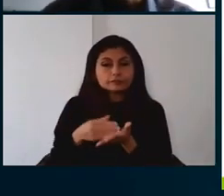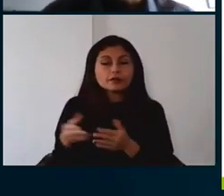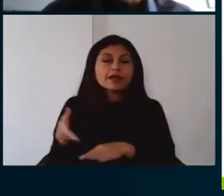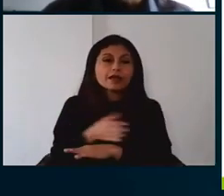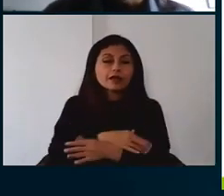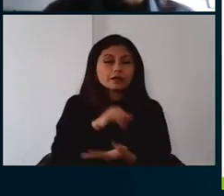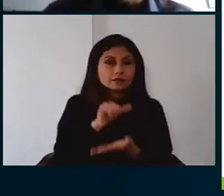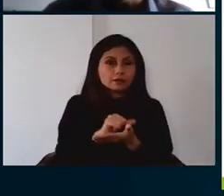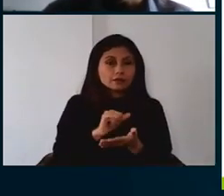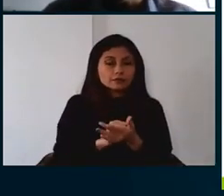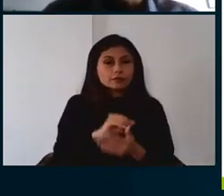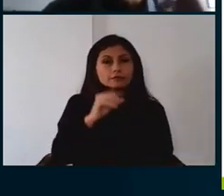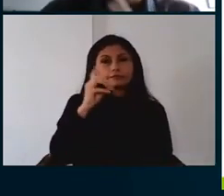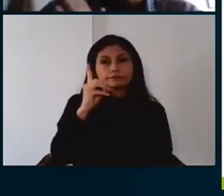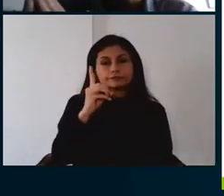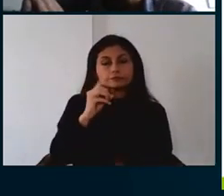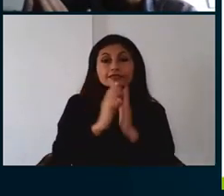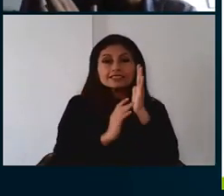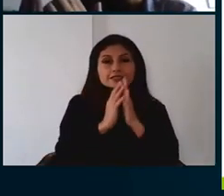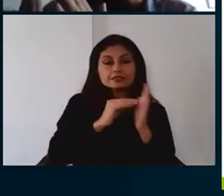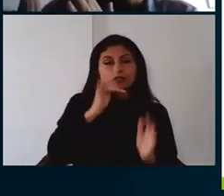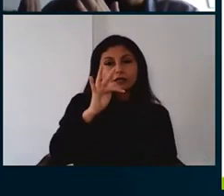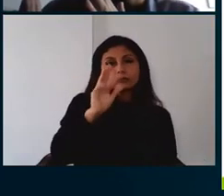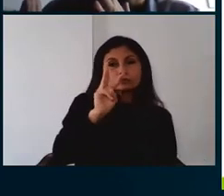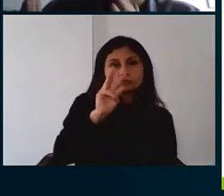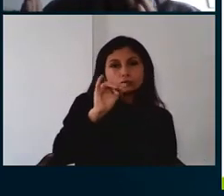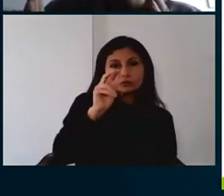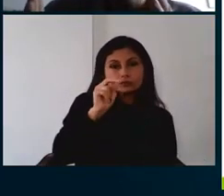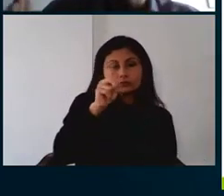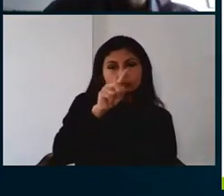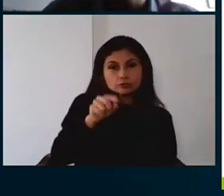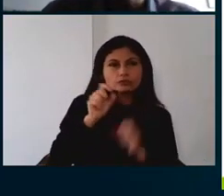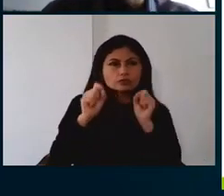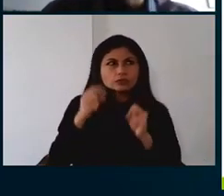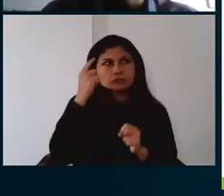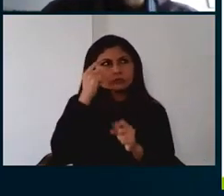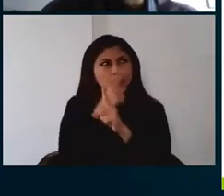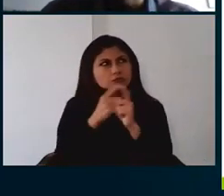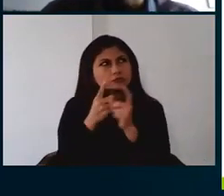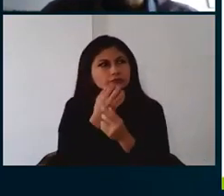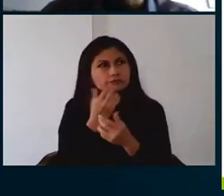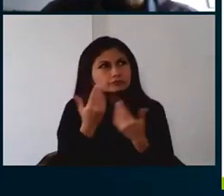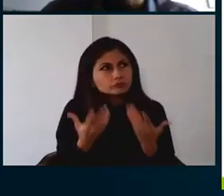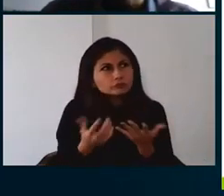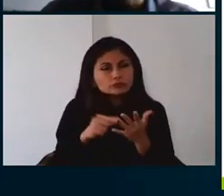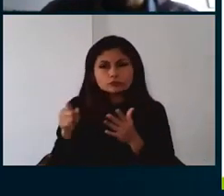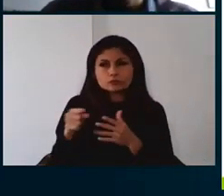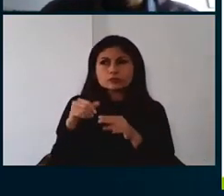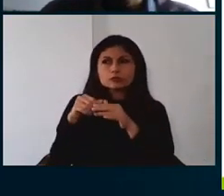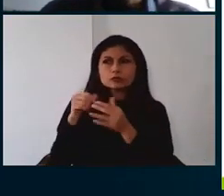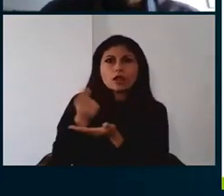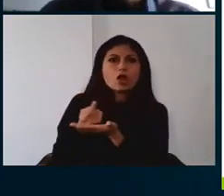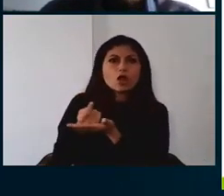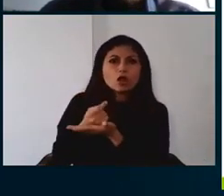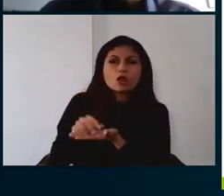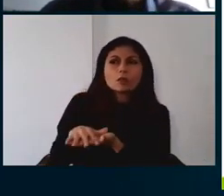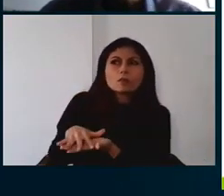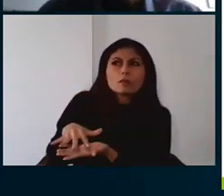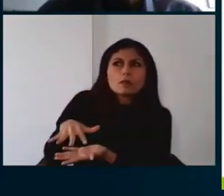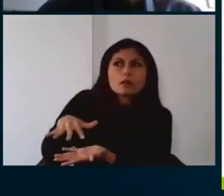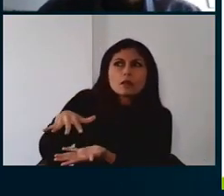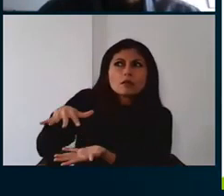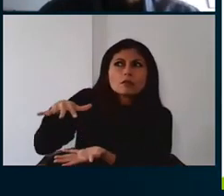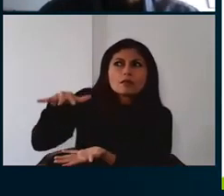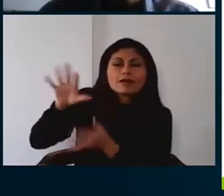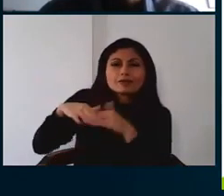analizar, bueno, ¿será que el comportamiento dinámico de cómo se va acumulando el lodo justamente en esta zona muerta